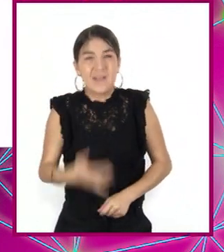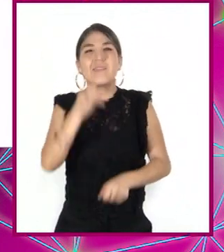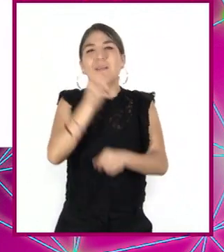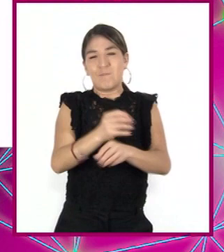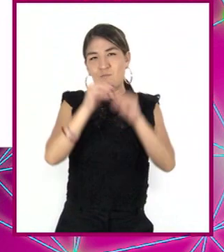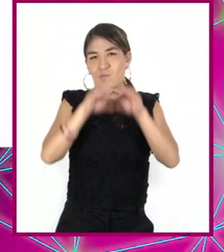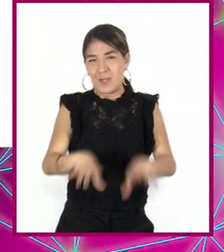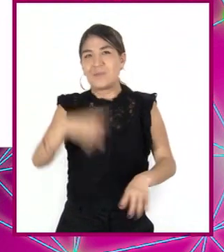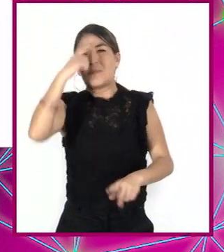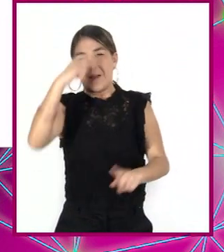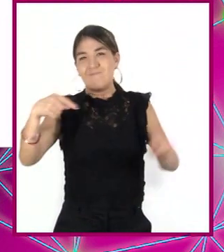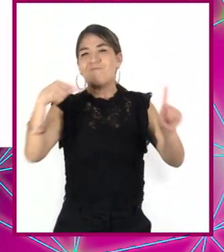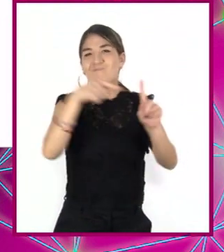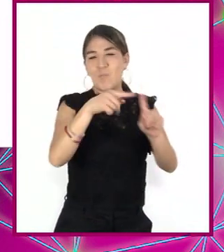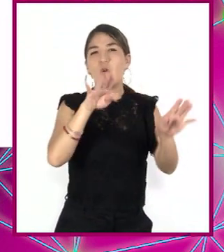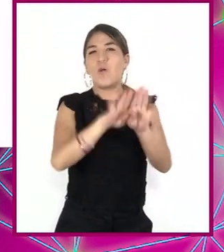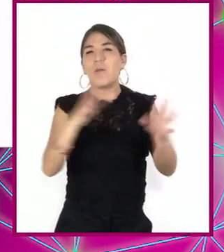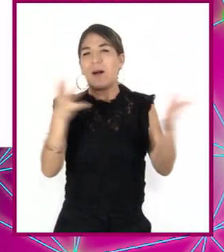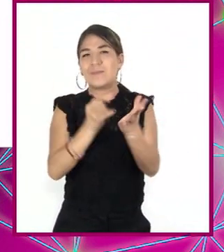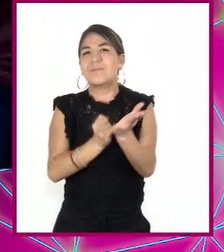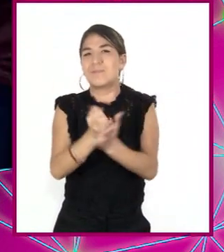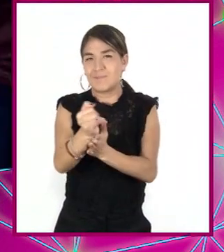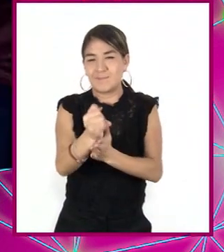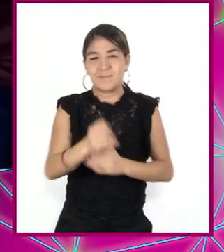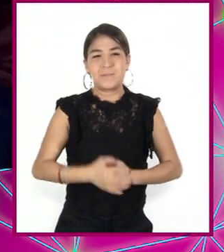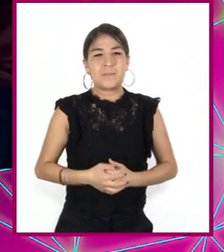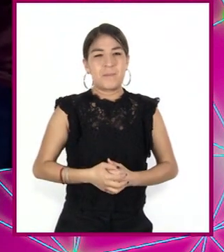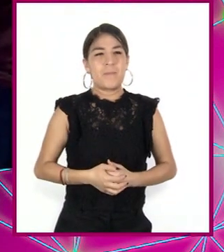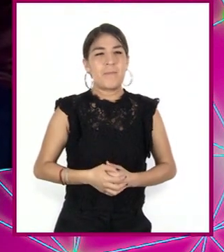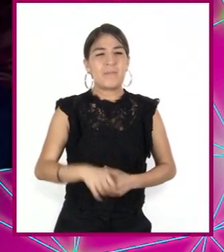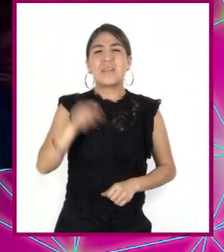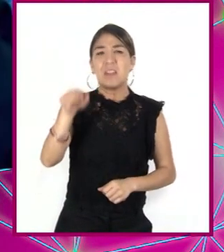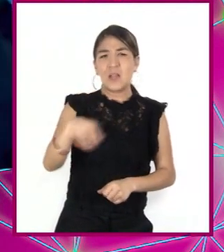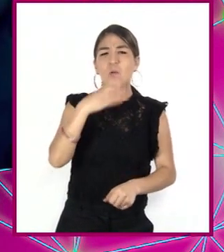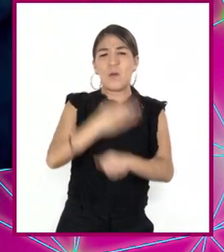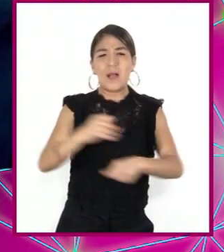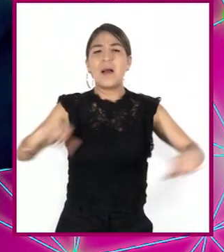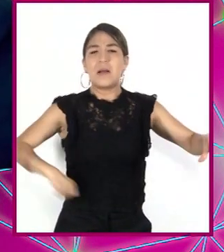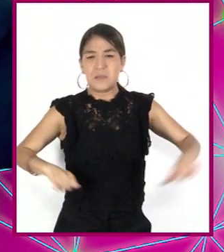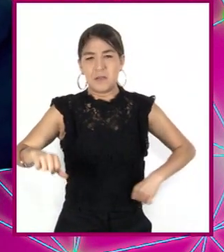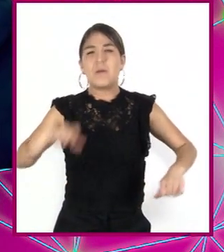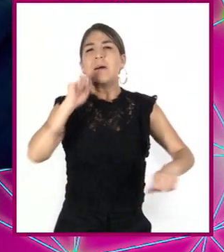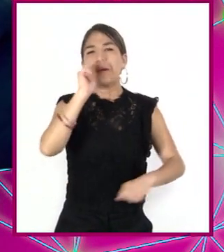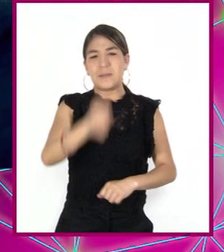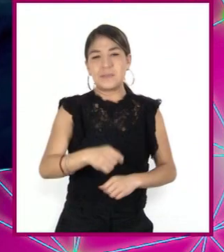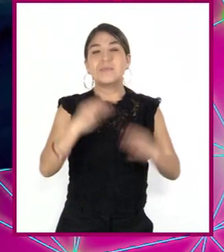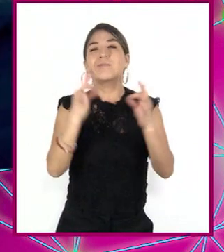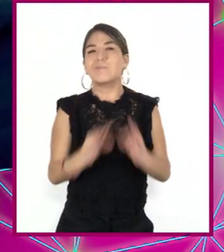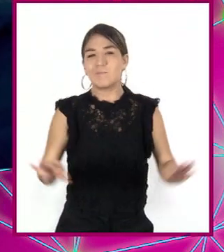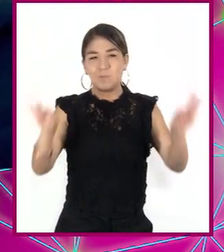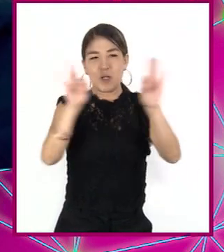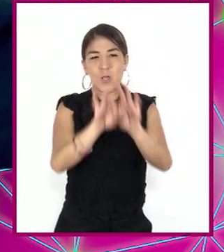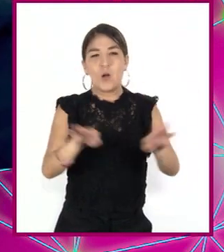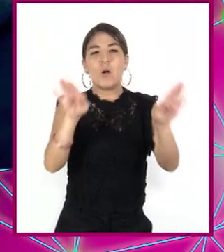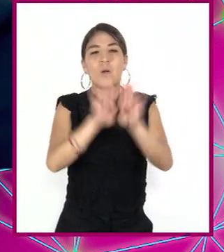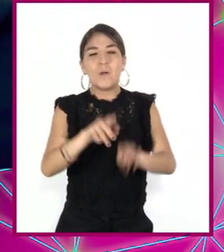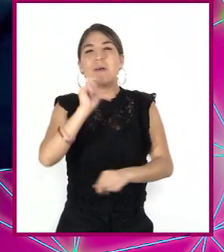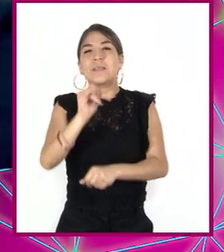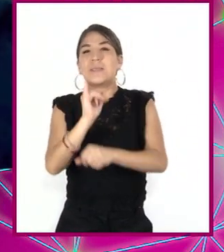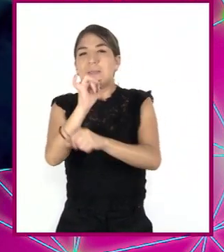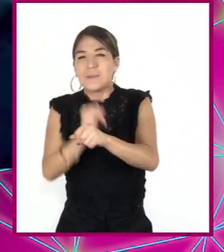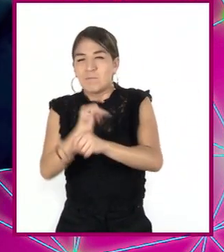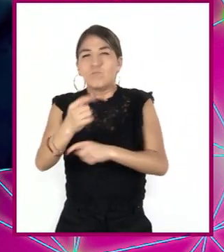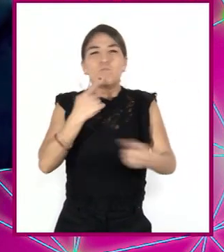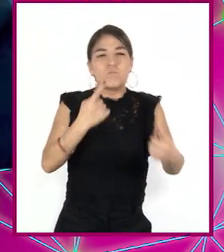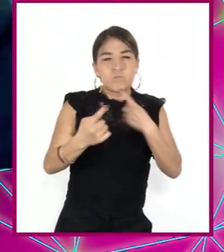cuales basarnos para tomar una decisión. Creo que de esta tarea podemos concluir que es importante acompañar de un análisis